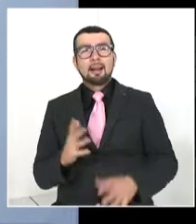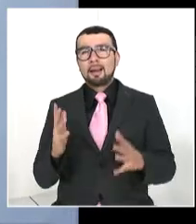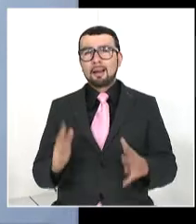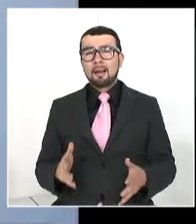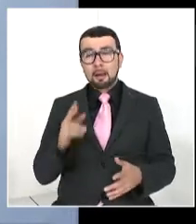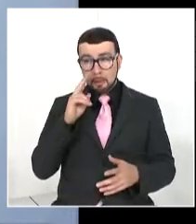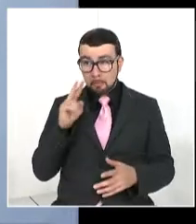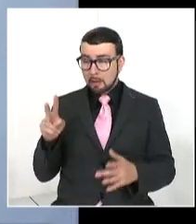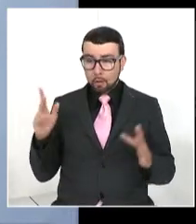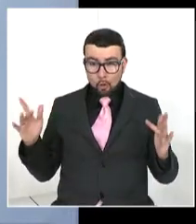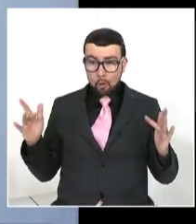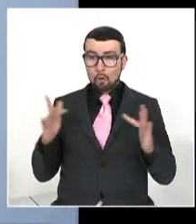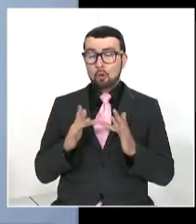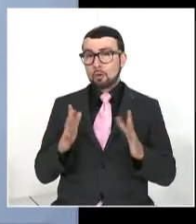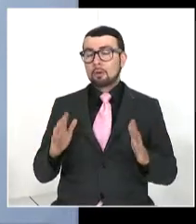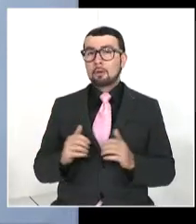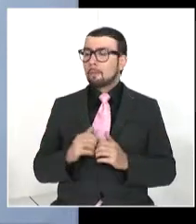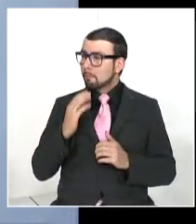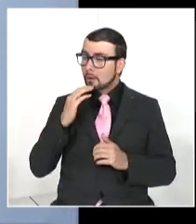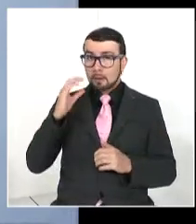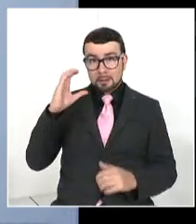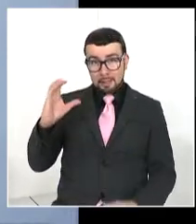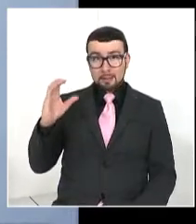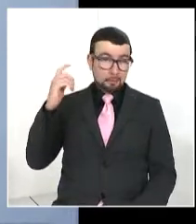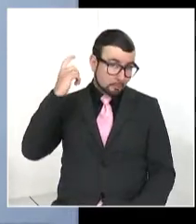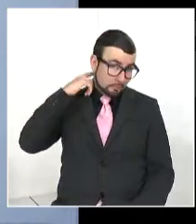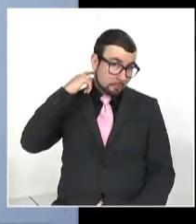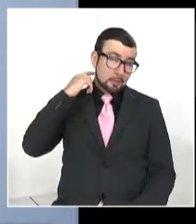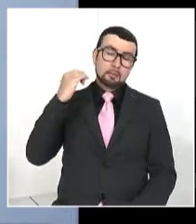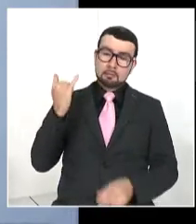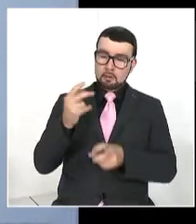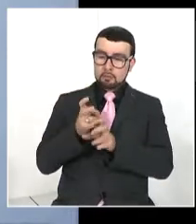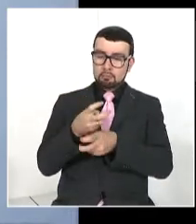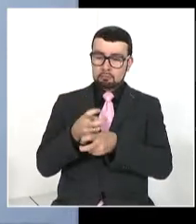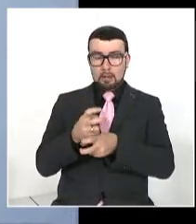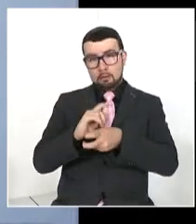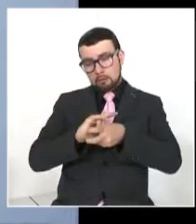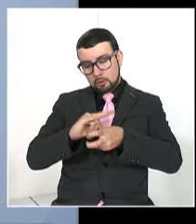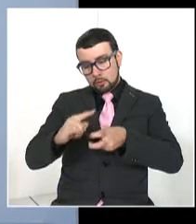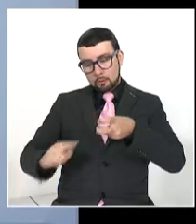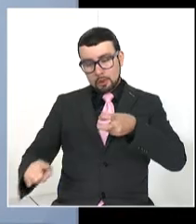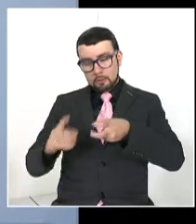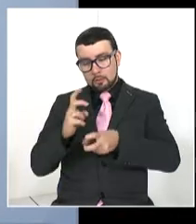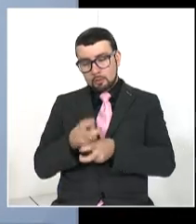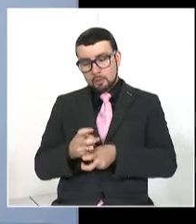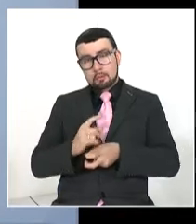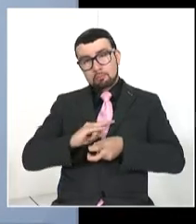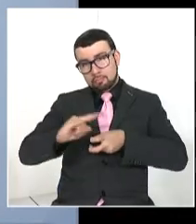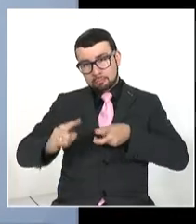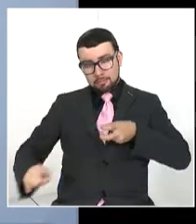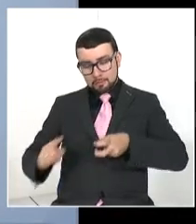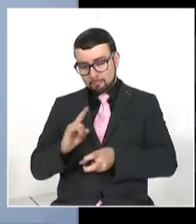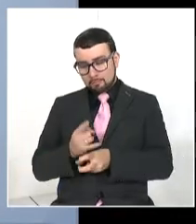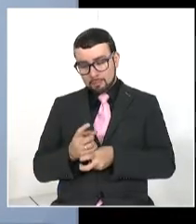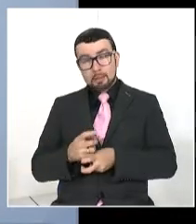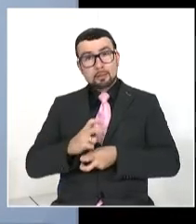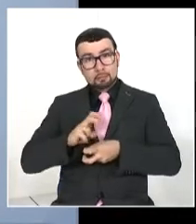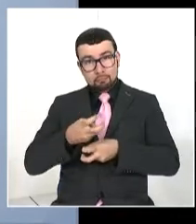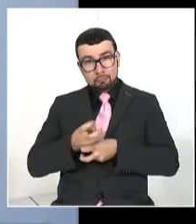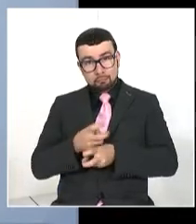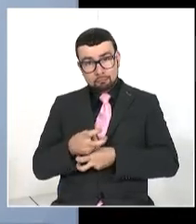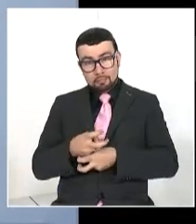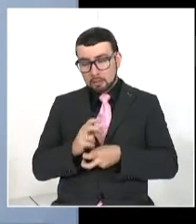esa conexión. Son las vértebras cervicales, por ahí salen los nervios. Ese es el mapa neurológico, y eso es lo que estamos haciendo